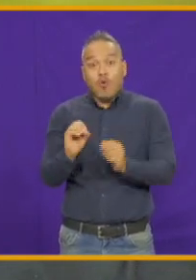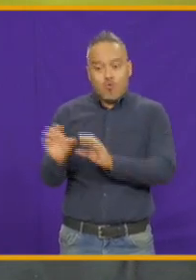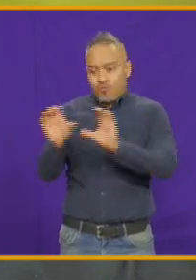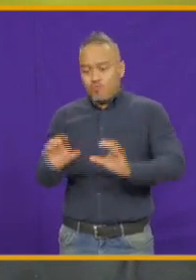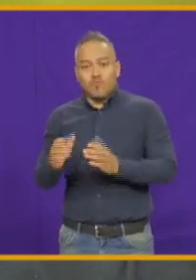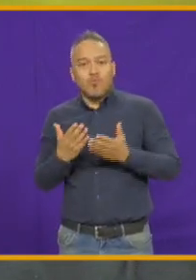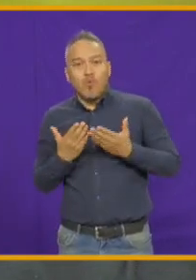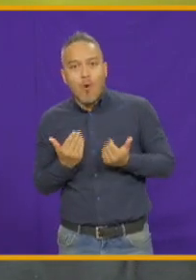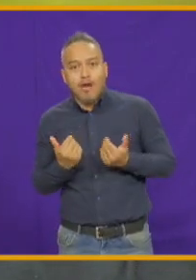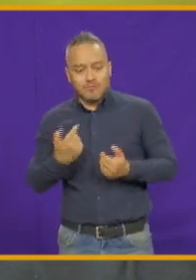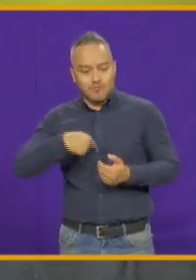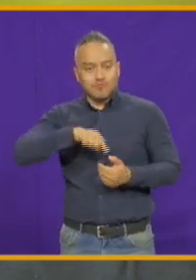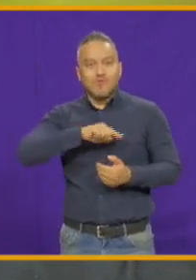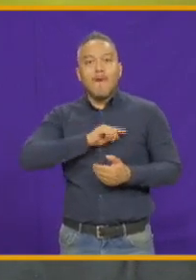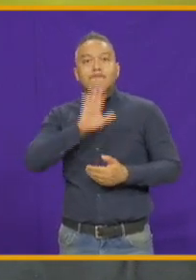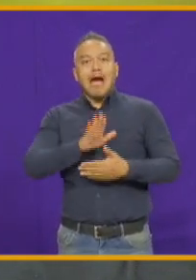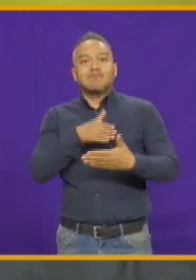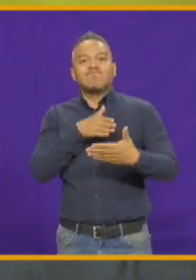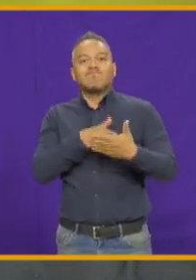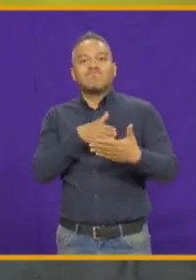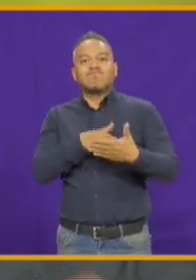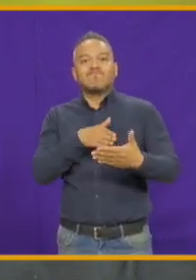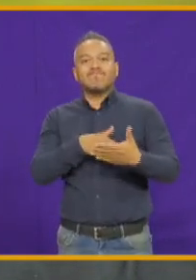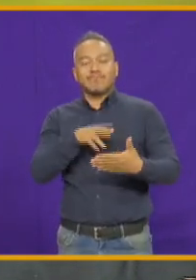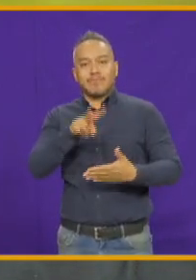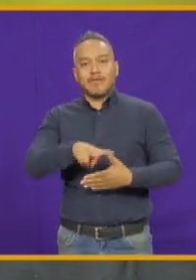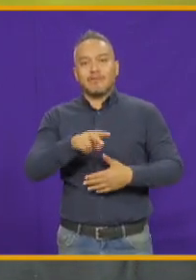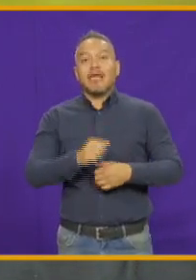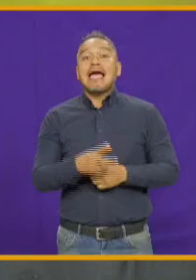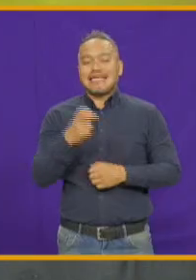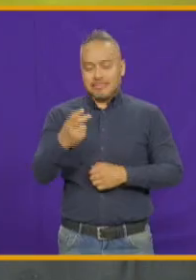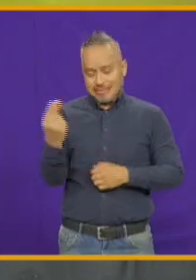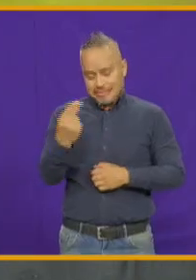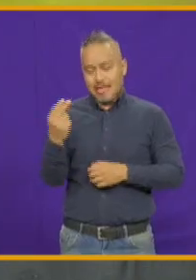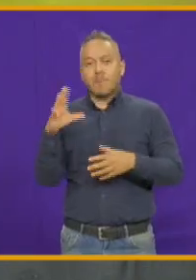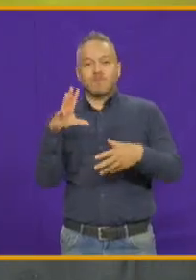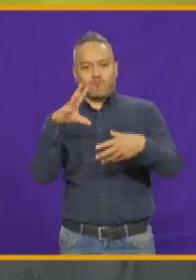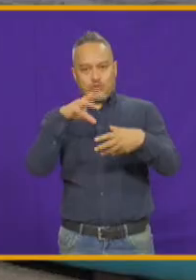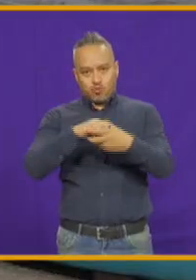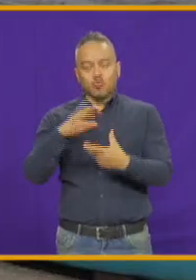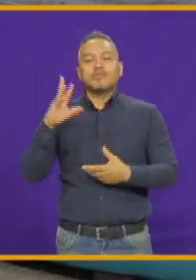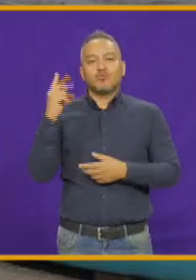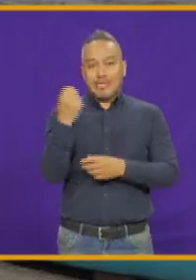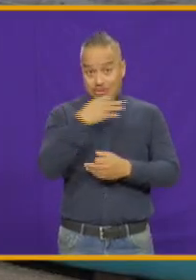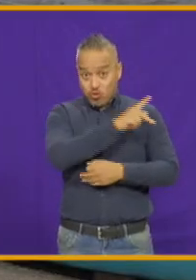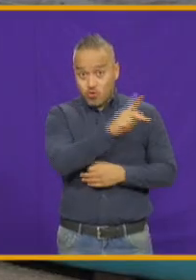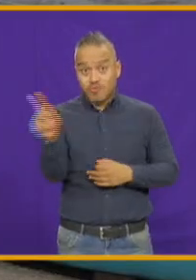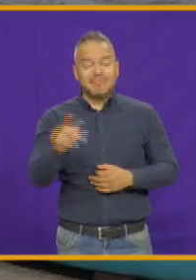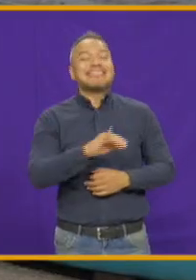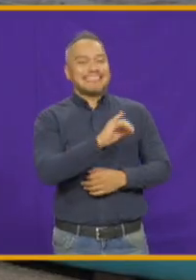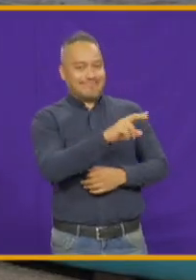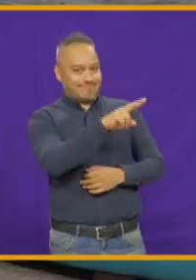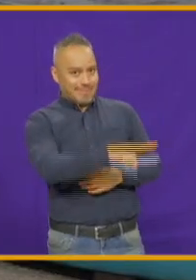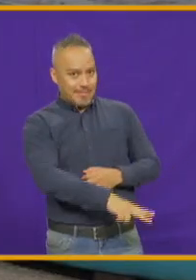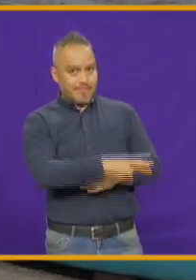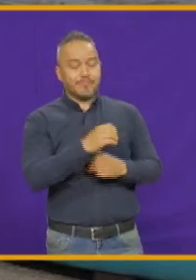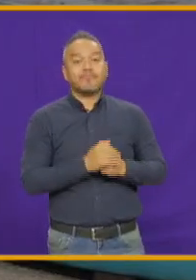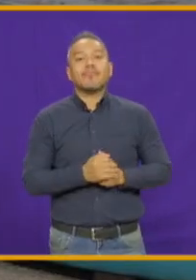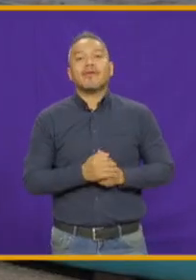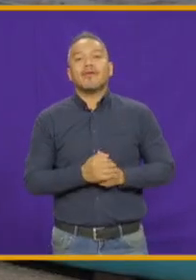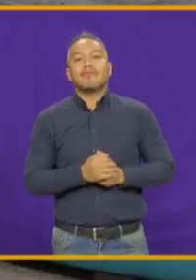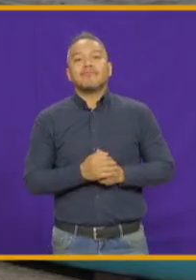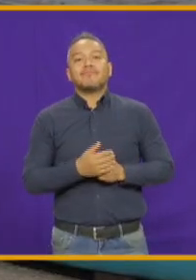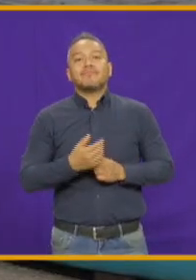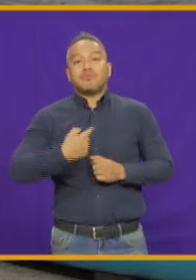no estamos siendo parte de esta inclusión entonces por eso hay que hablar de este tema así es Y aparte de todo no solamente el hecho de que nosotros